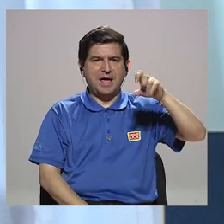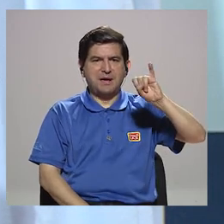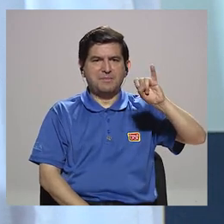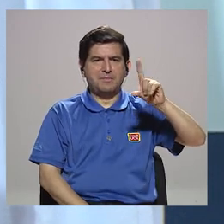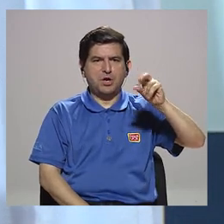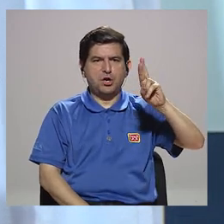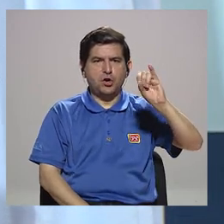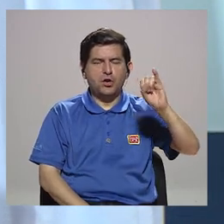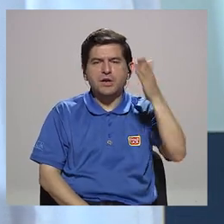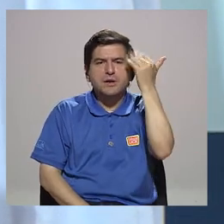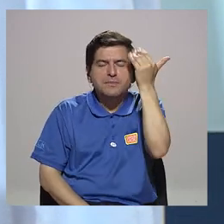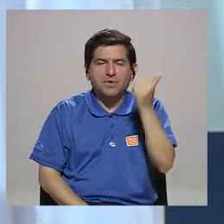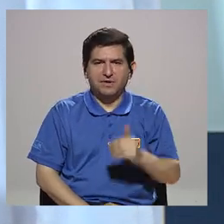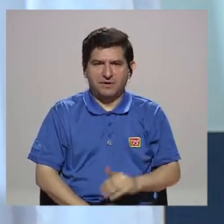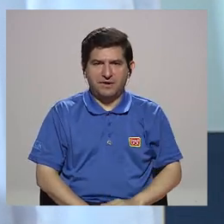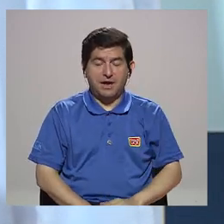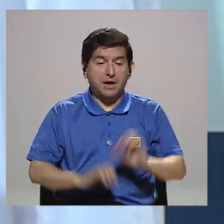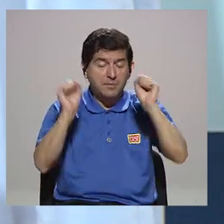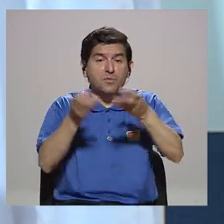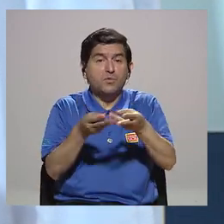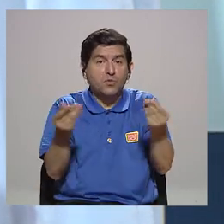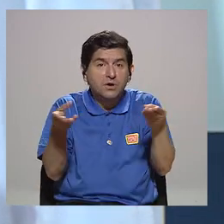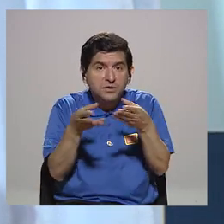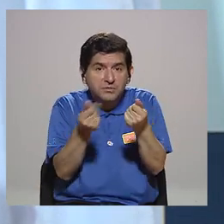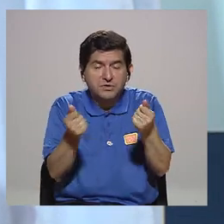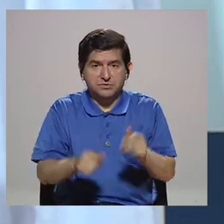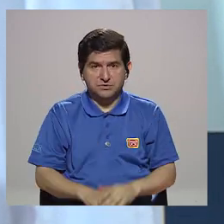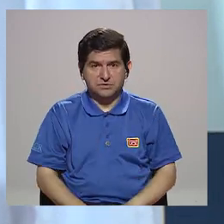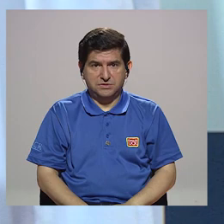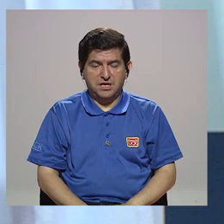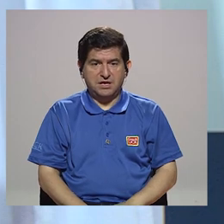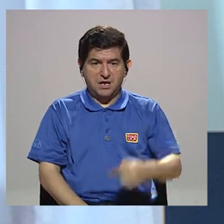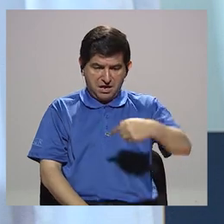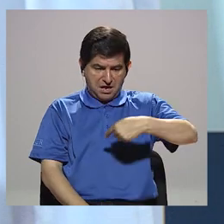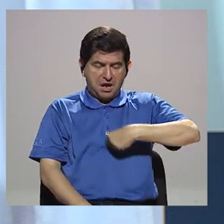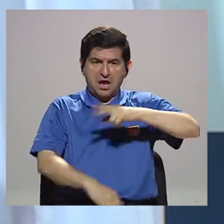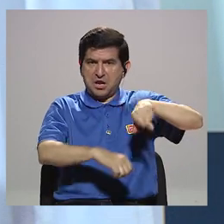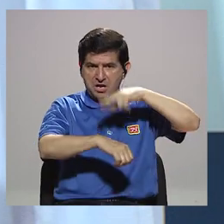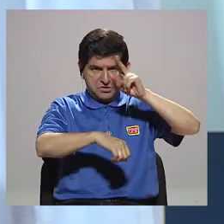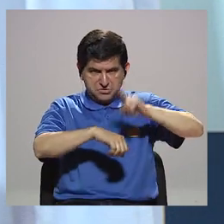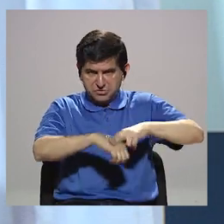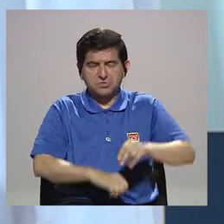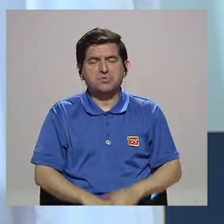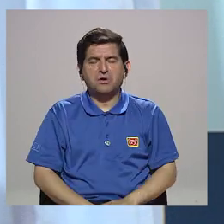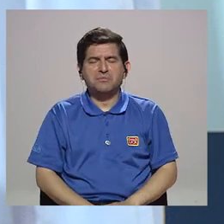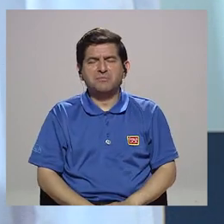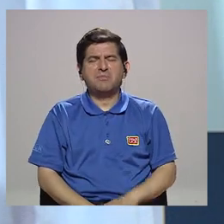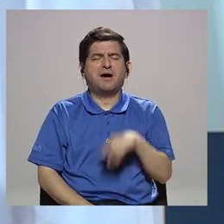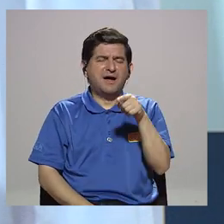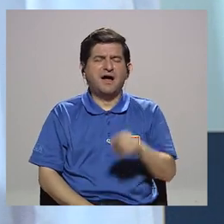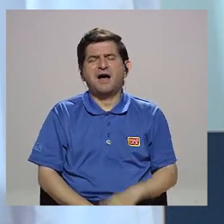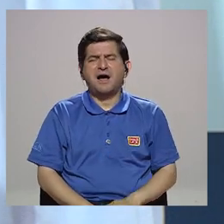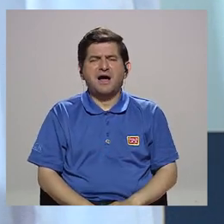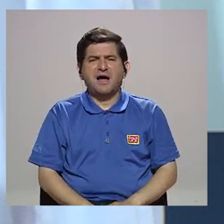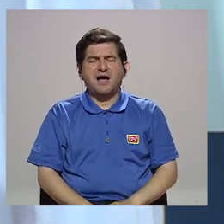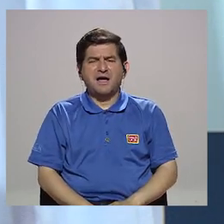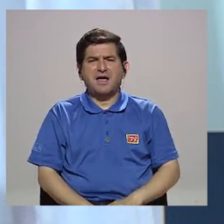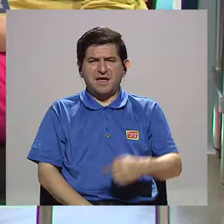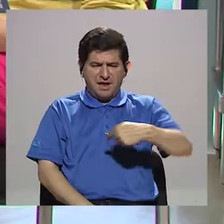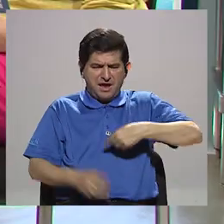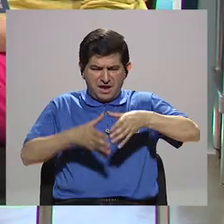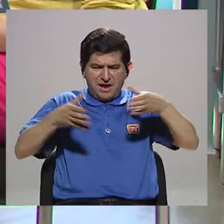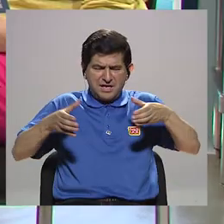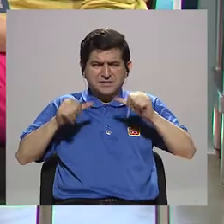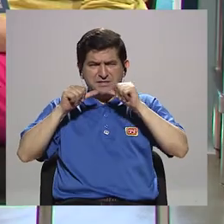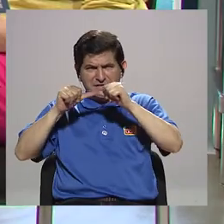pylori. Porque el Helicobacter pylori puede producir, puede estar en estómagos normales, en gastritis crónica atrófica, en